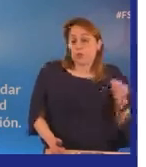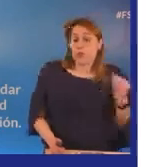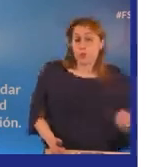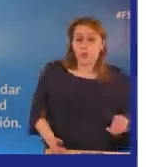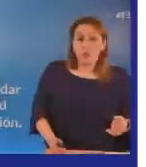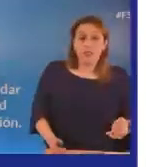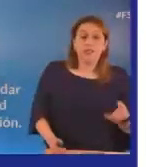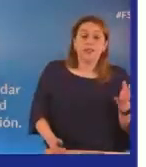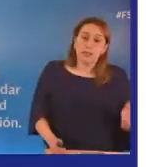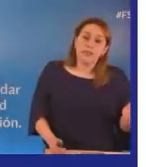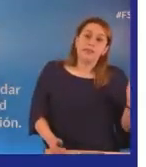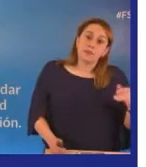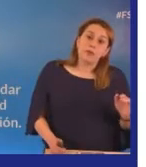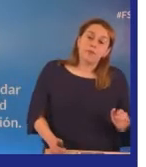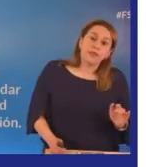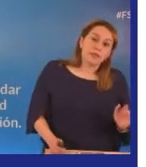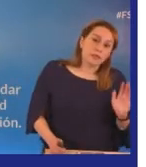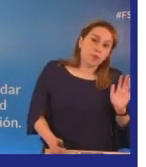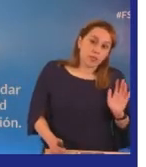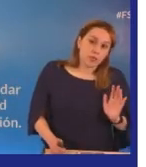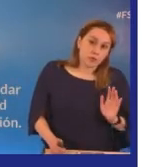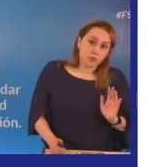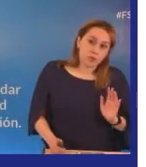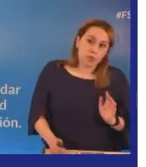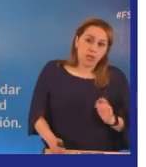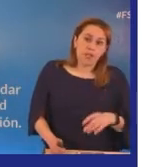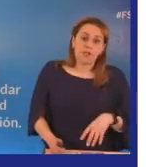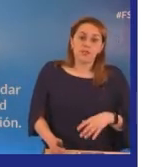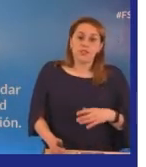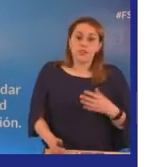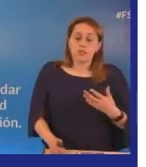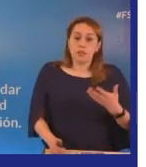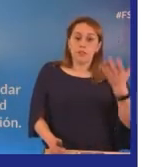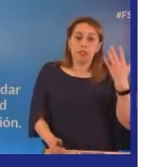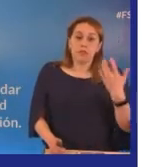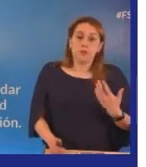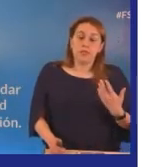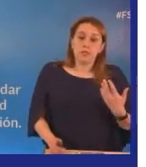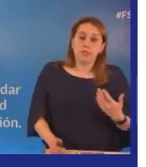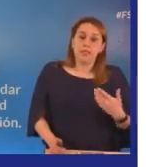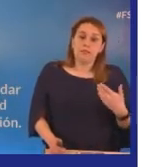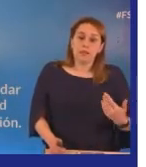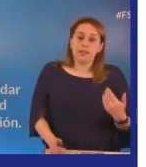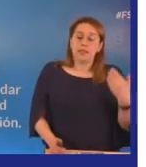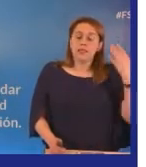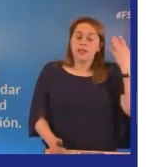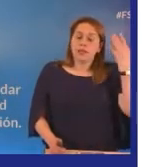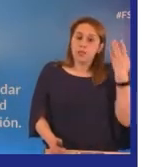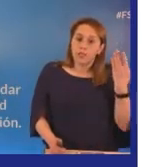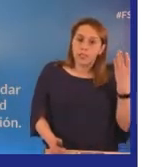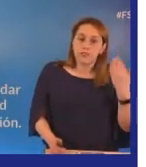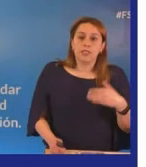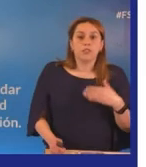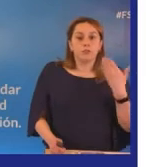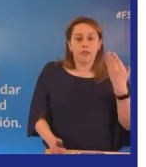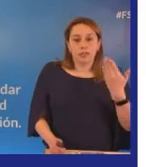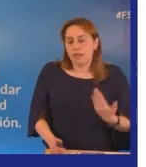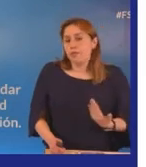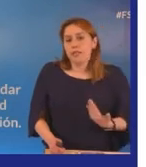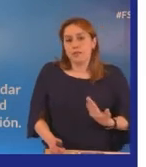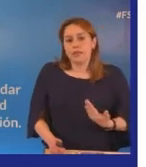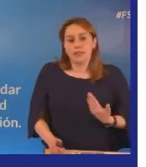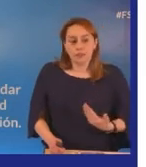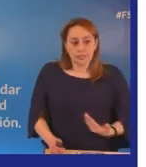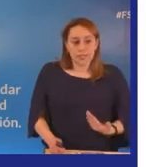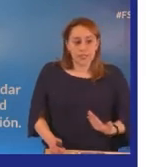cuerpo que no se estimule tiende siempre a perderse por desuso. Entonces, no solamente vamos a intervenir la parte cognitiva, sino